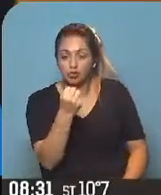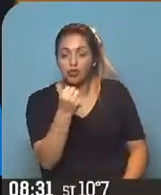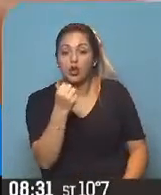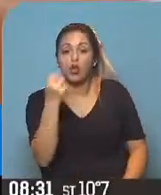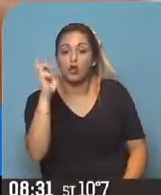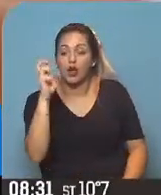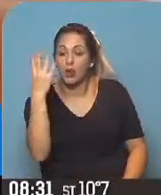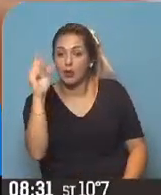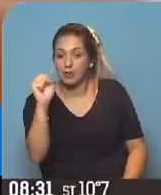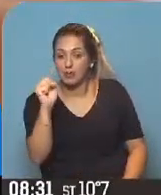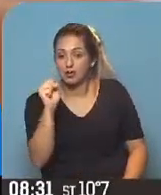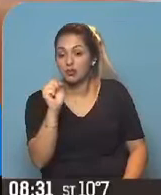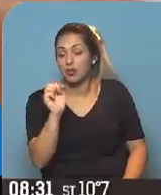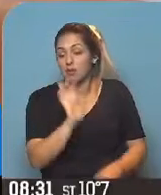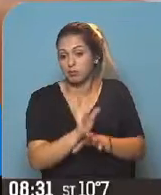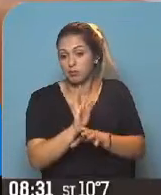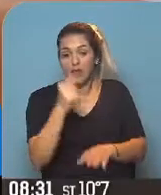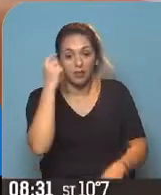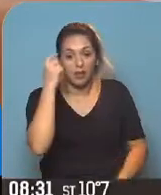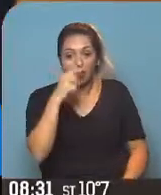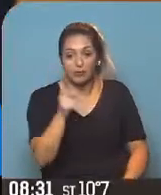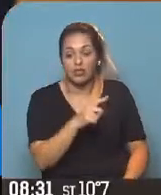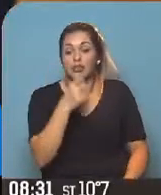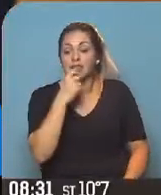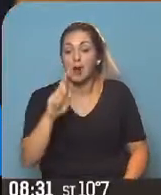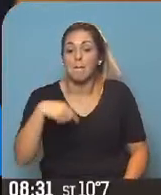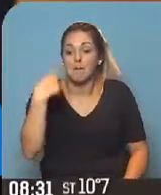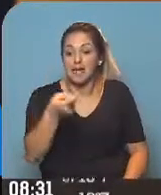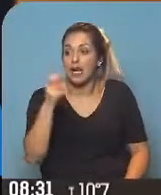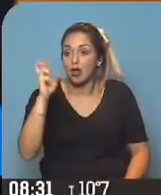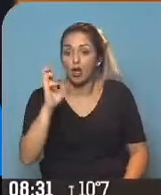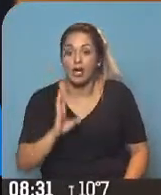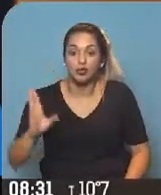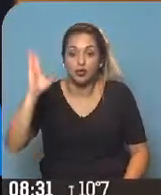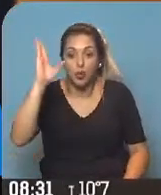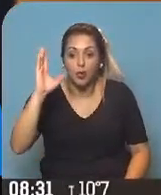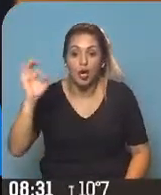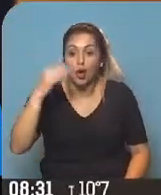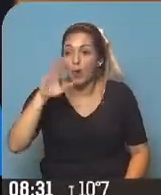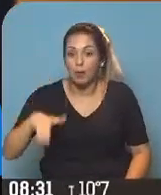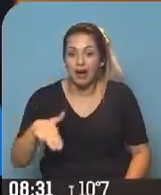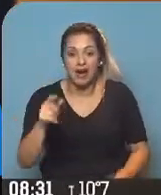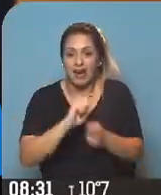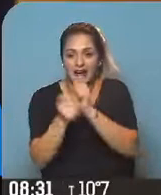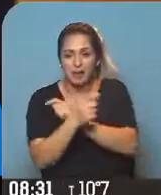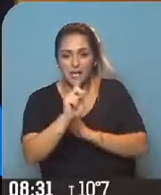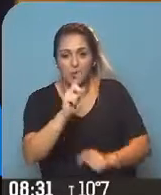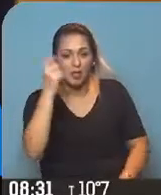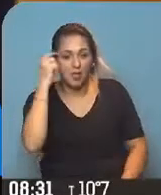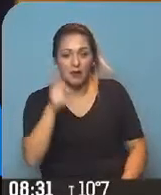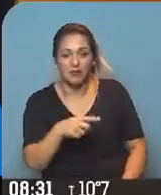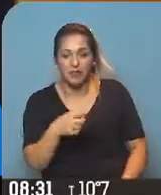40 g es el 10 por ciento si mañana varía el valor del donas ya no es el 10% está lo que llama la atención